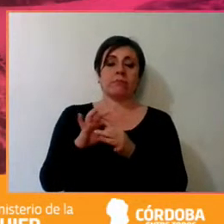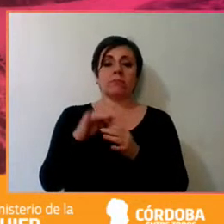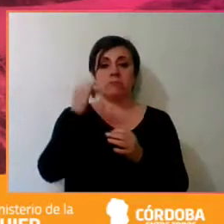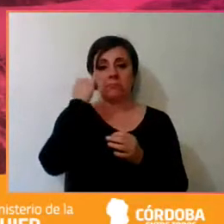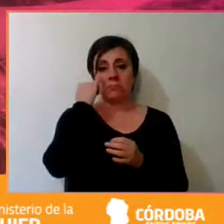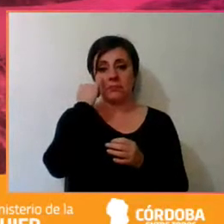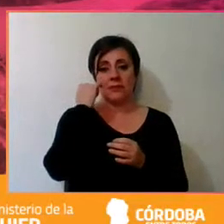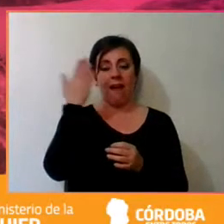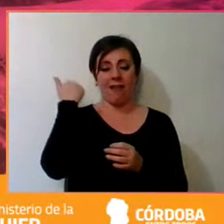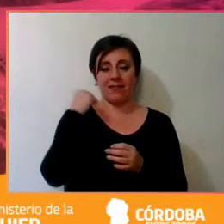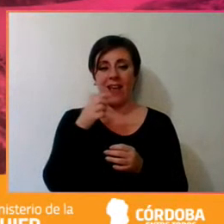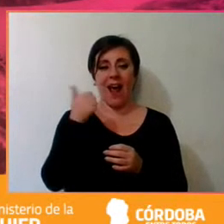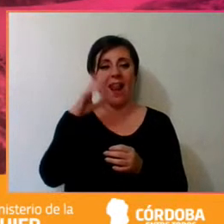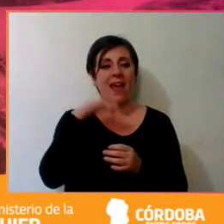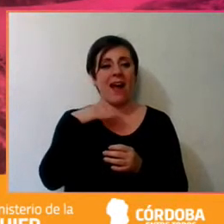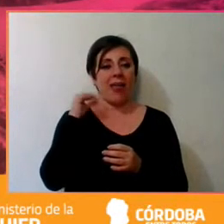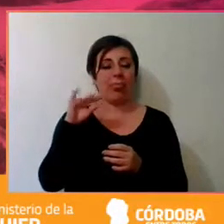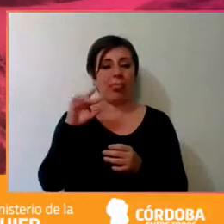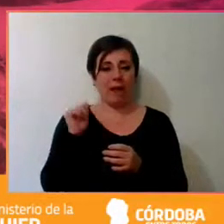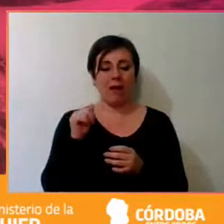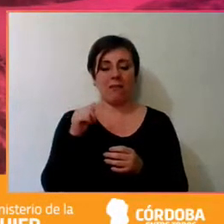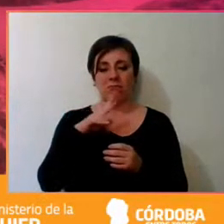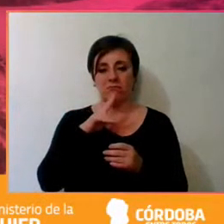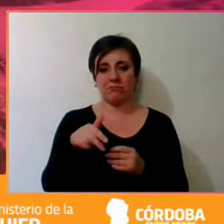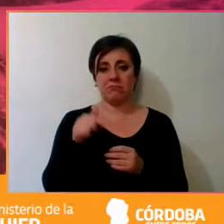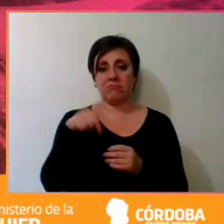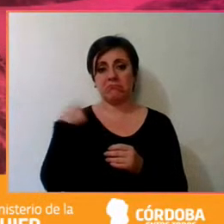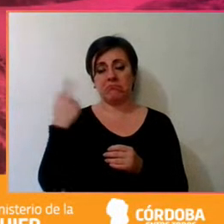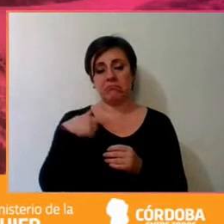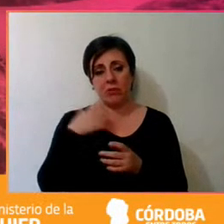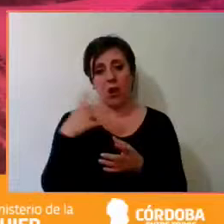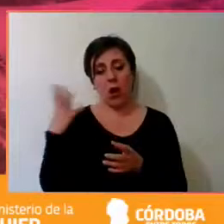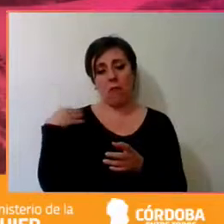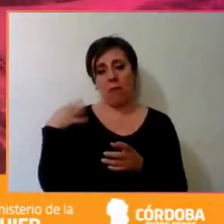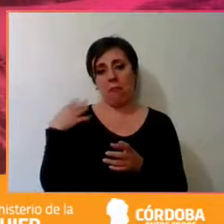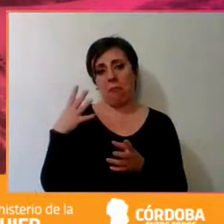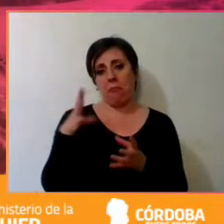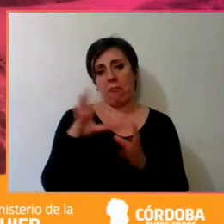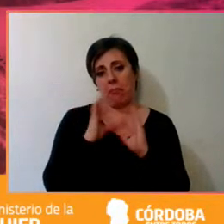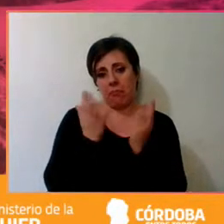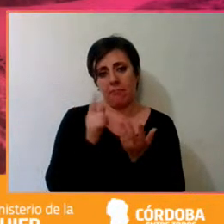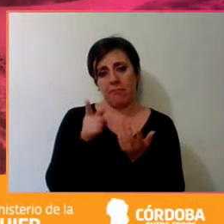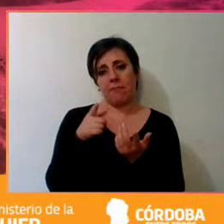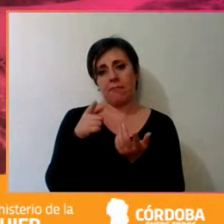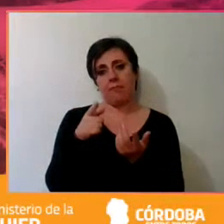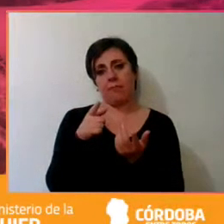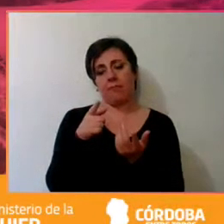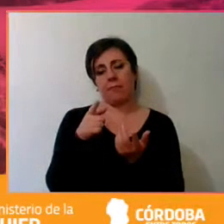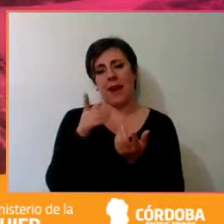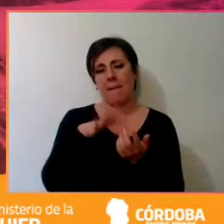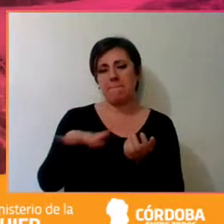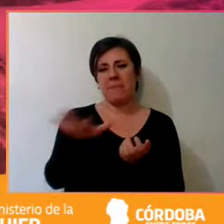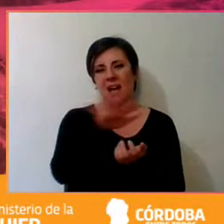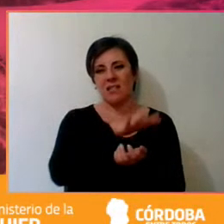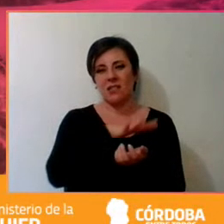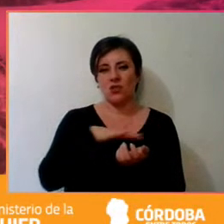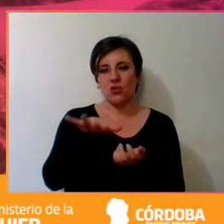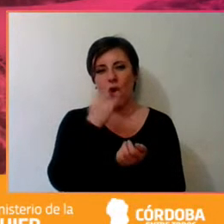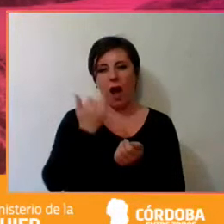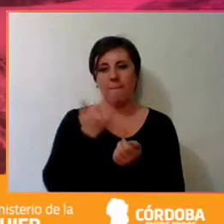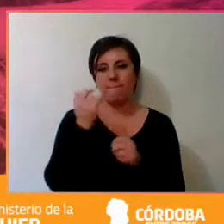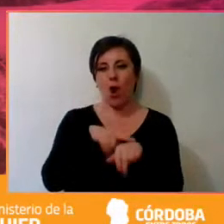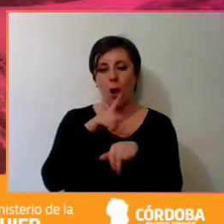Alejandra también, nosotras aquí a nivel muy global, hay que pensarlo, tenemos ciertos espacios, ciertos